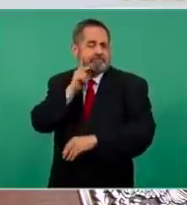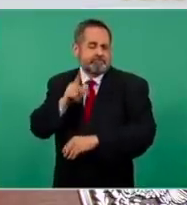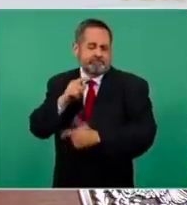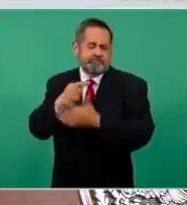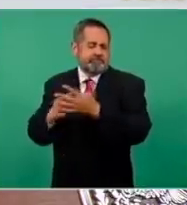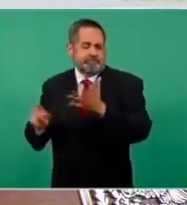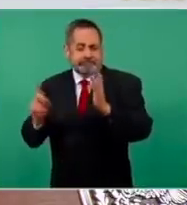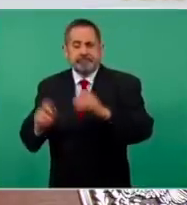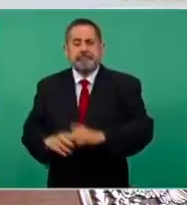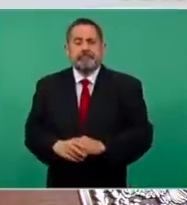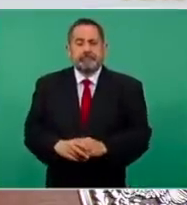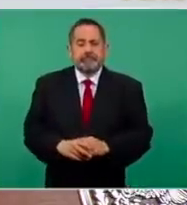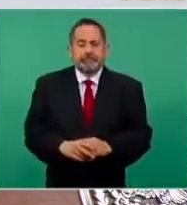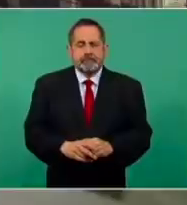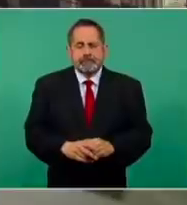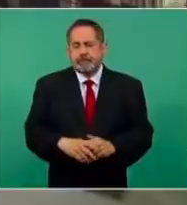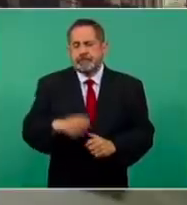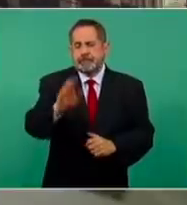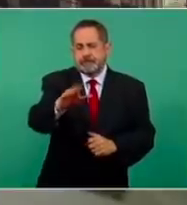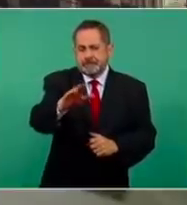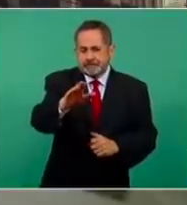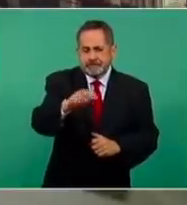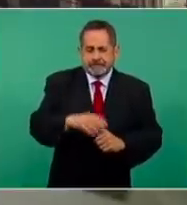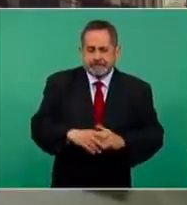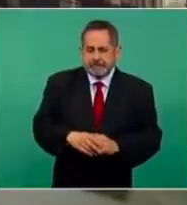cosas. ¿Quedó